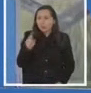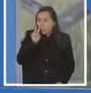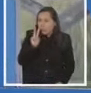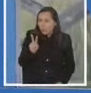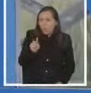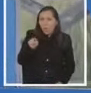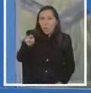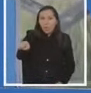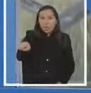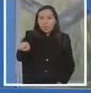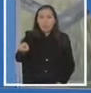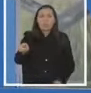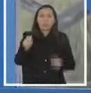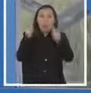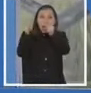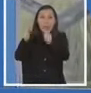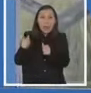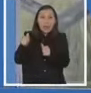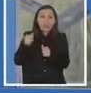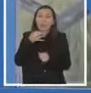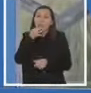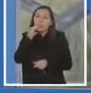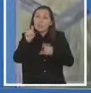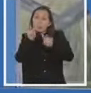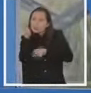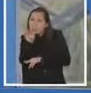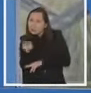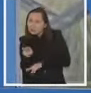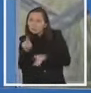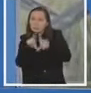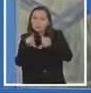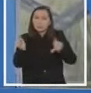veía uno de los carteles que decía